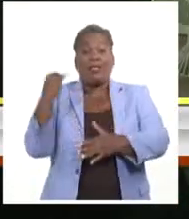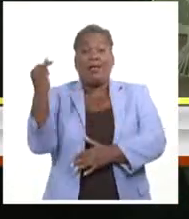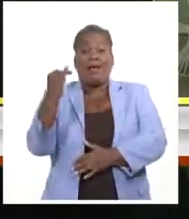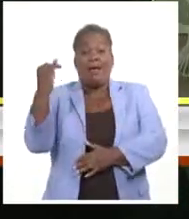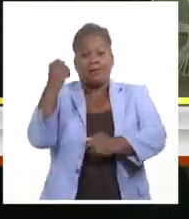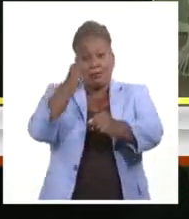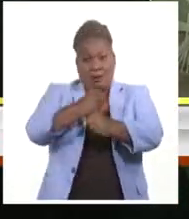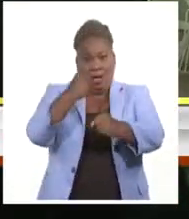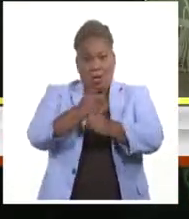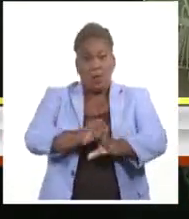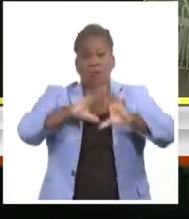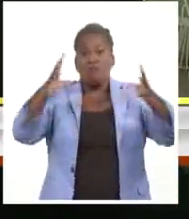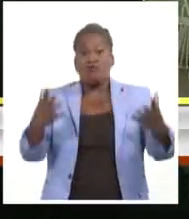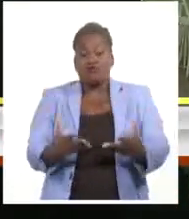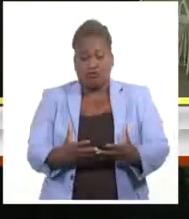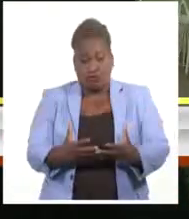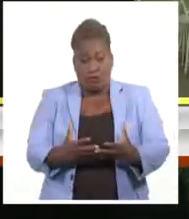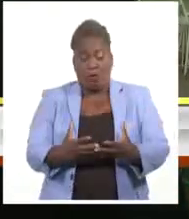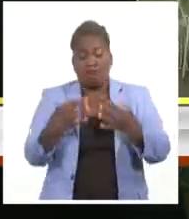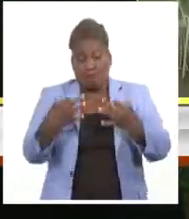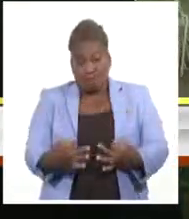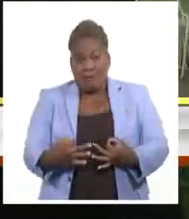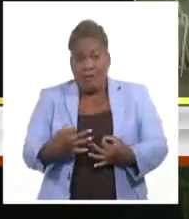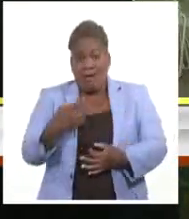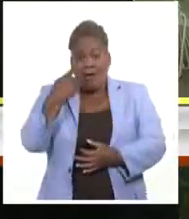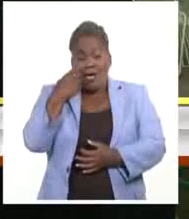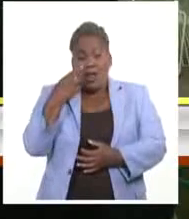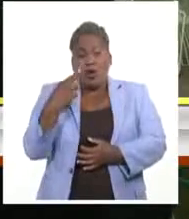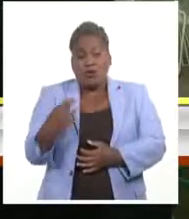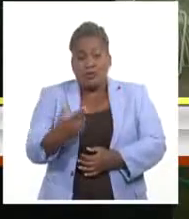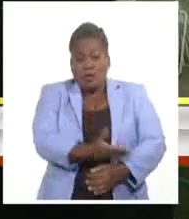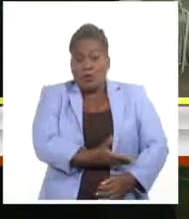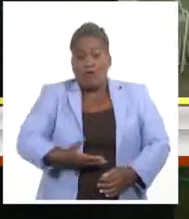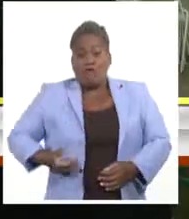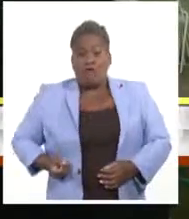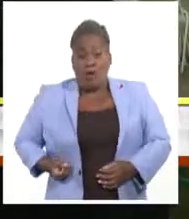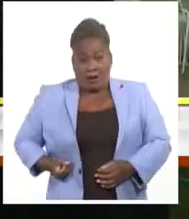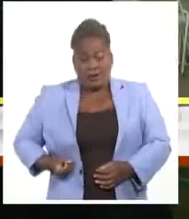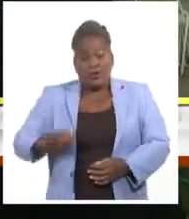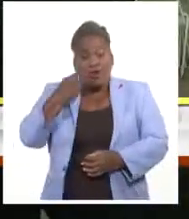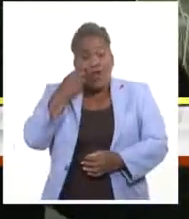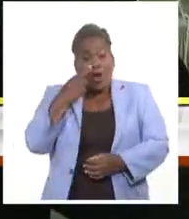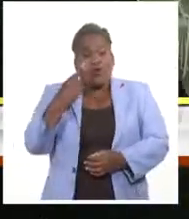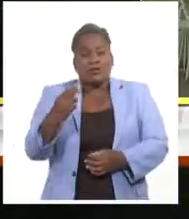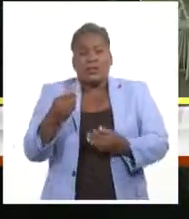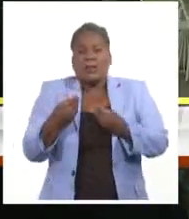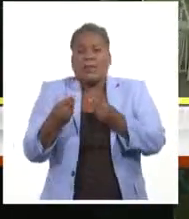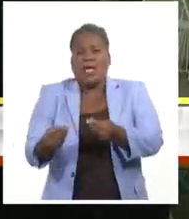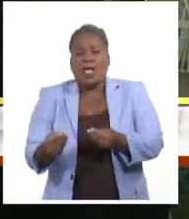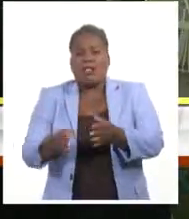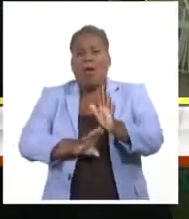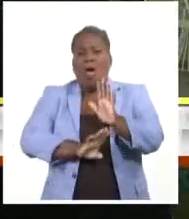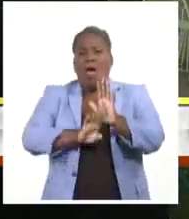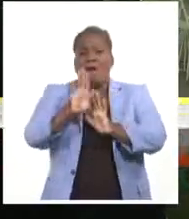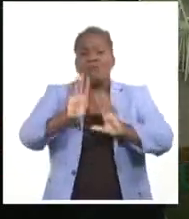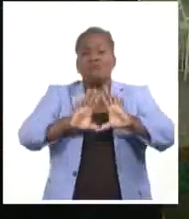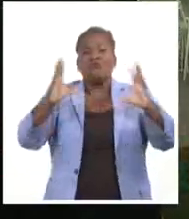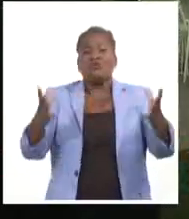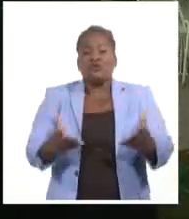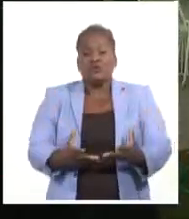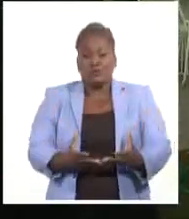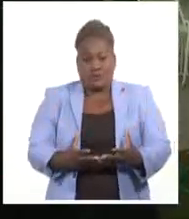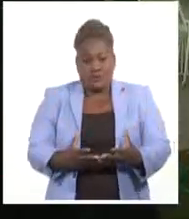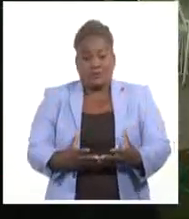Trabajadores, y porque realmente es un reconocimiento al esfuerzo, es un reconocimiento al avance de la humanidad en general.